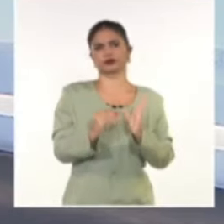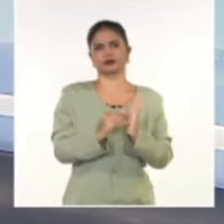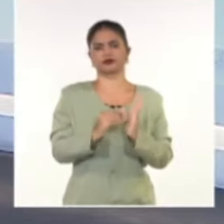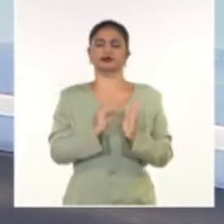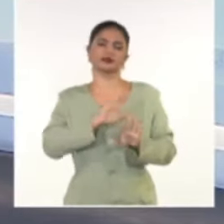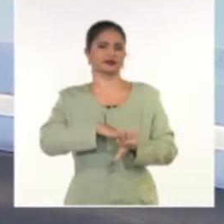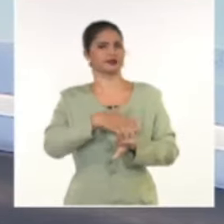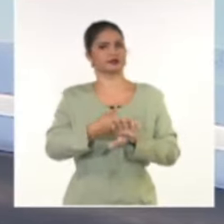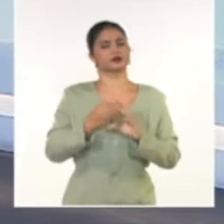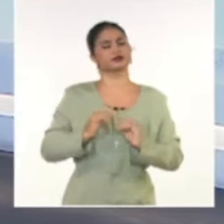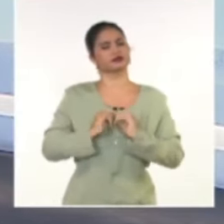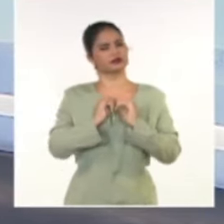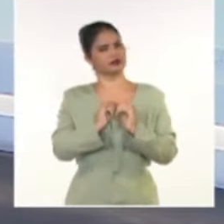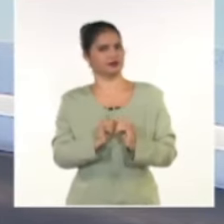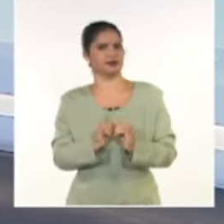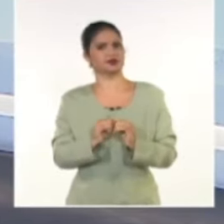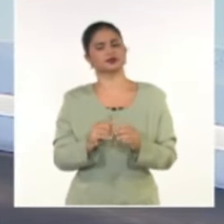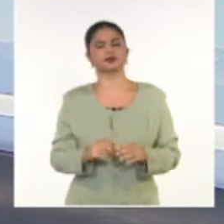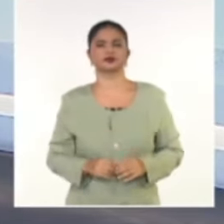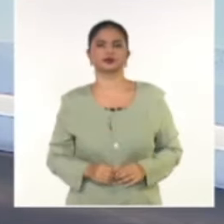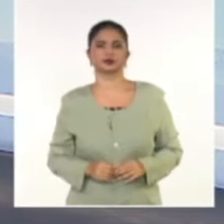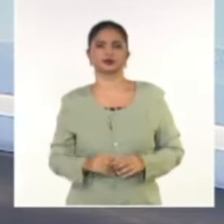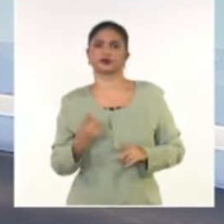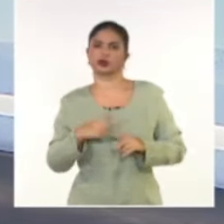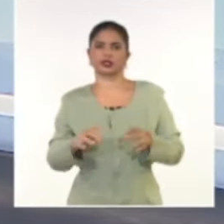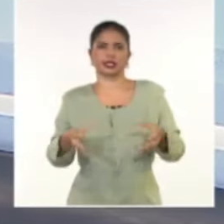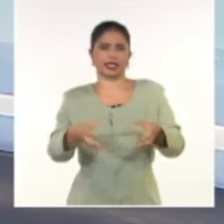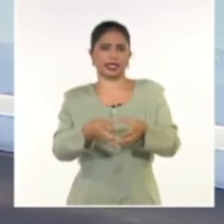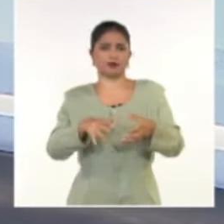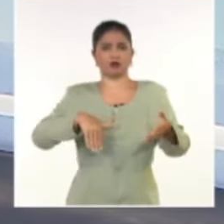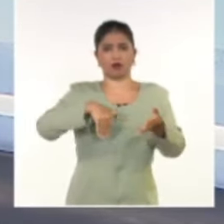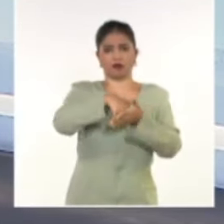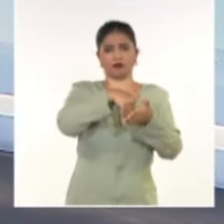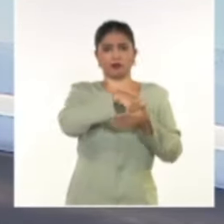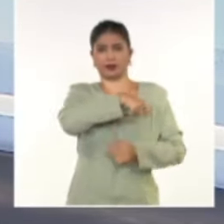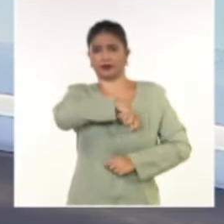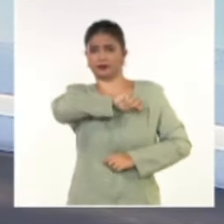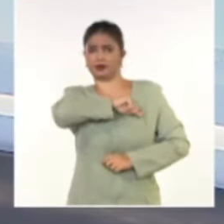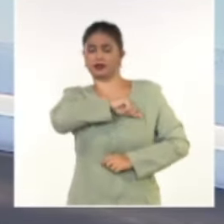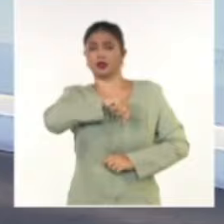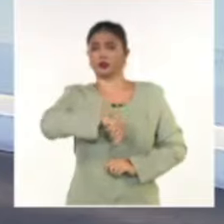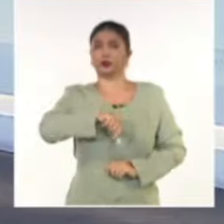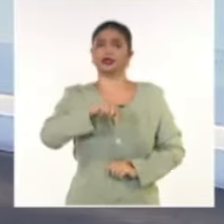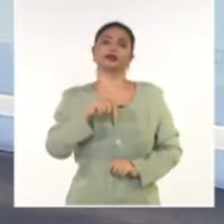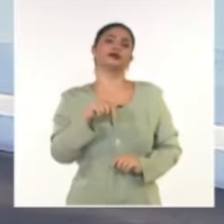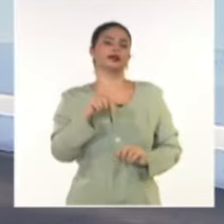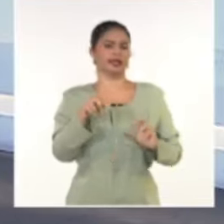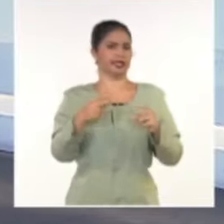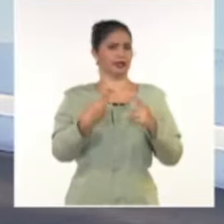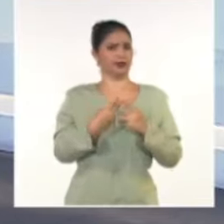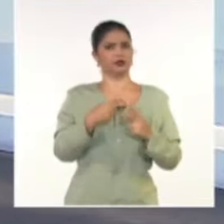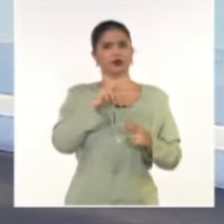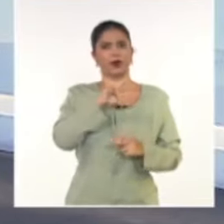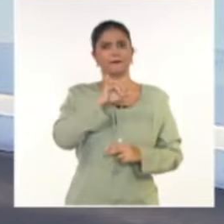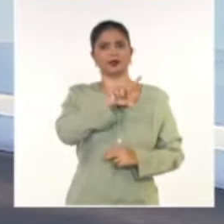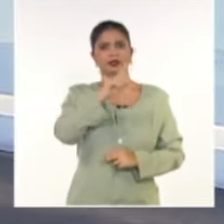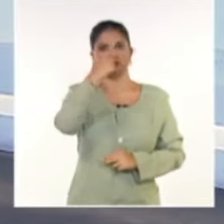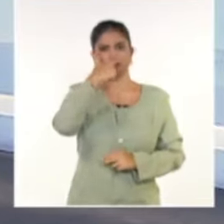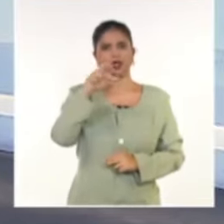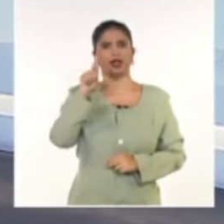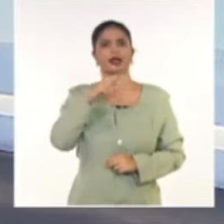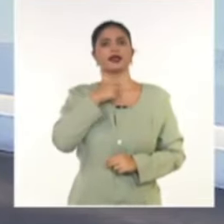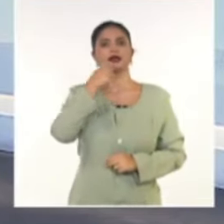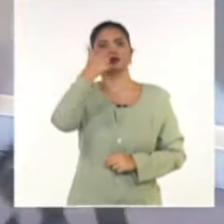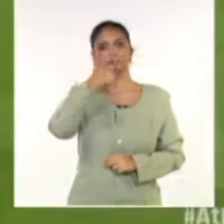en la emisión estelar. Y de la Liga Española de Fútbol, hoy el Villarreal tratará de escalar a la tercera posición cuando enfrente a Las Palmas en el cierre de la